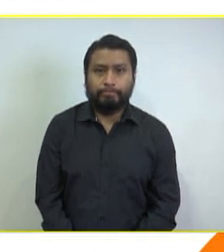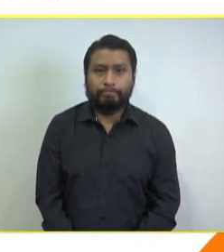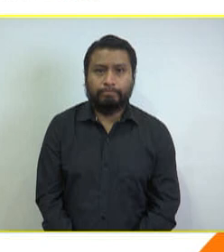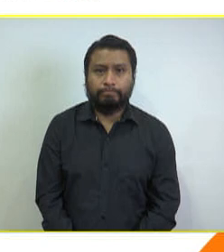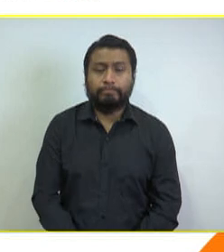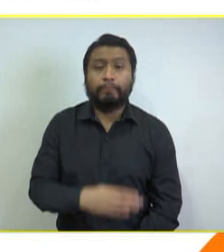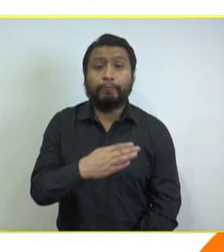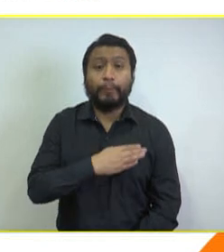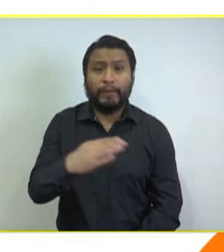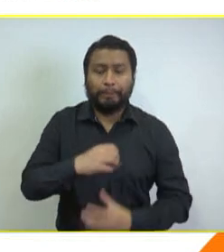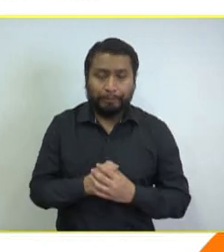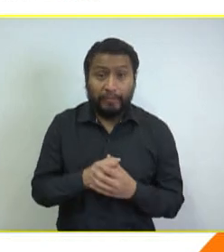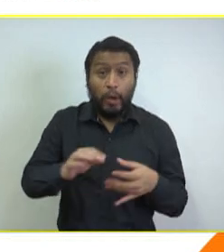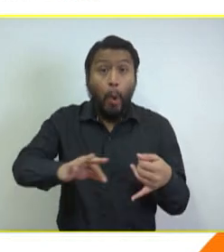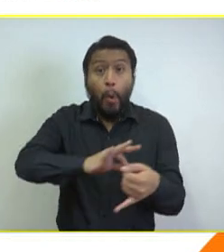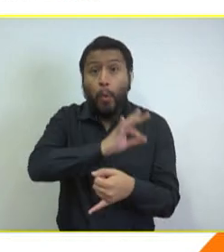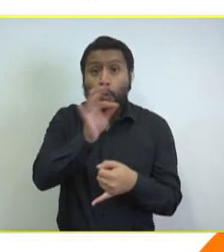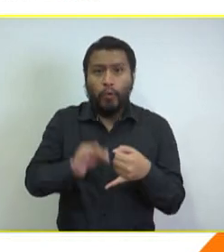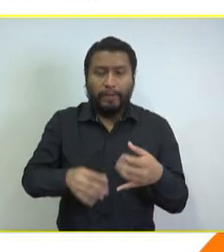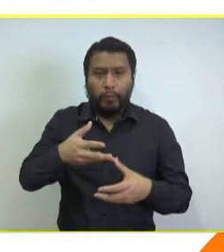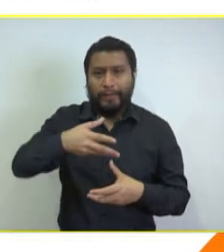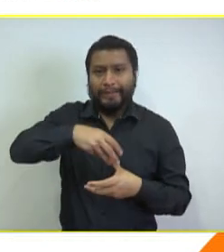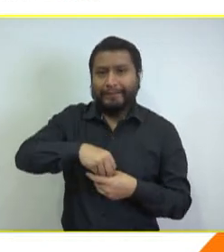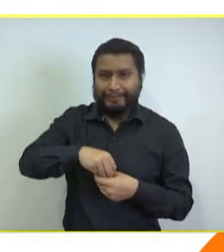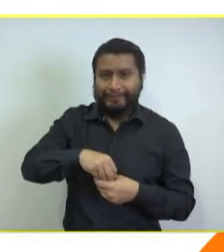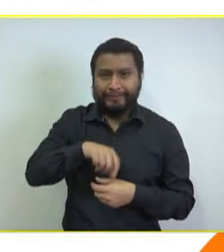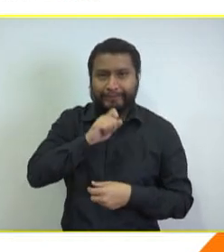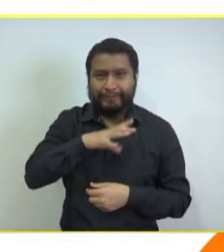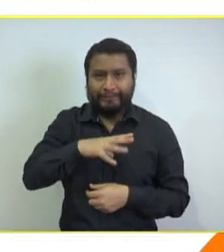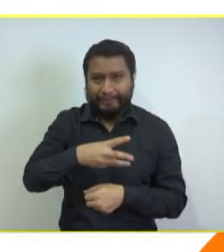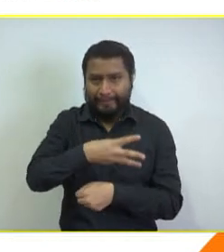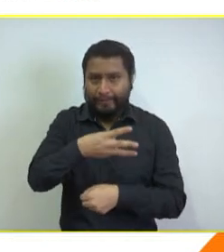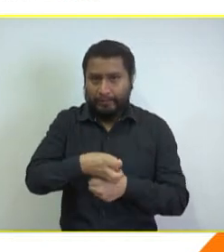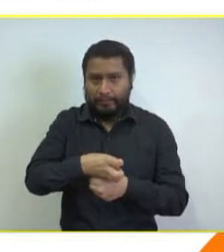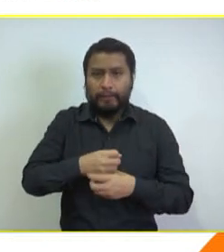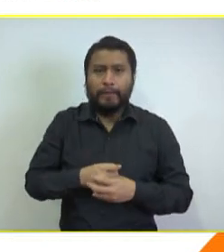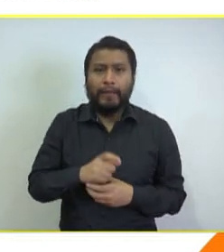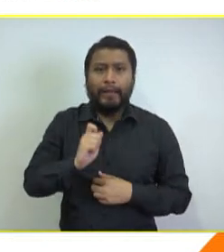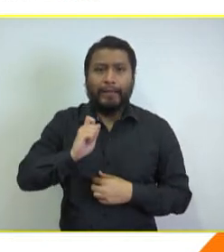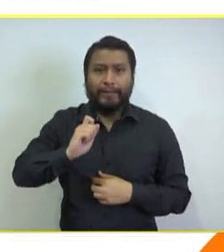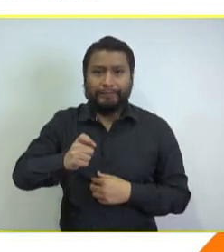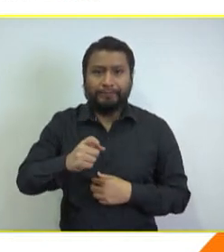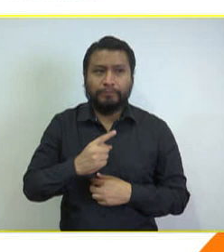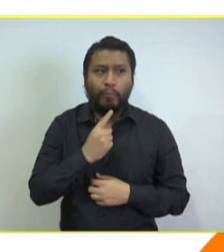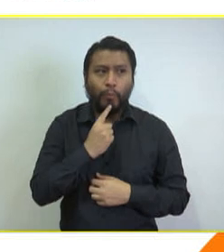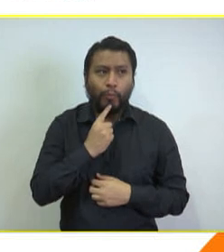Bueno, pues el tercer y último elemento que se incluyó dentro del sistema fue un peluche de